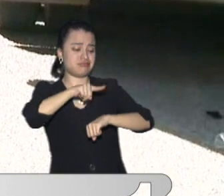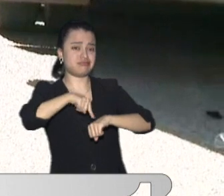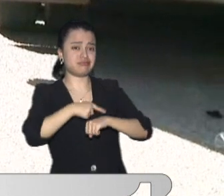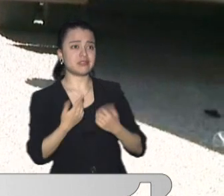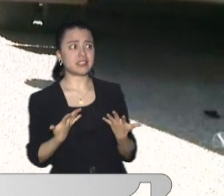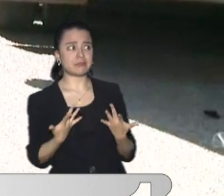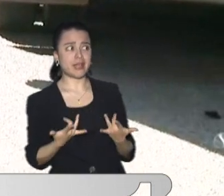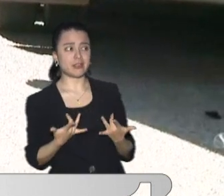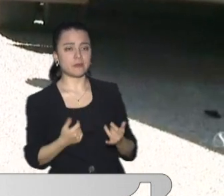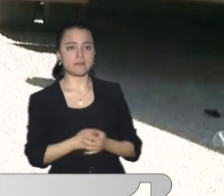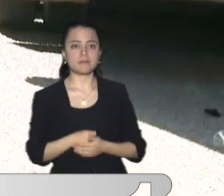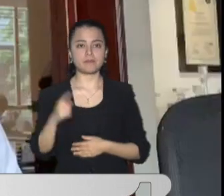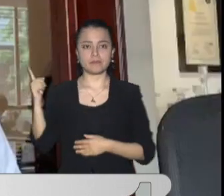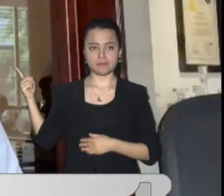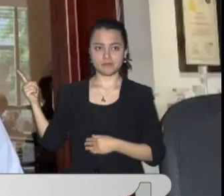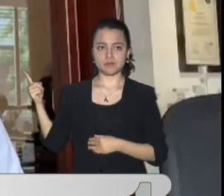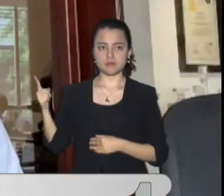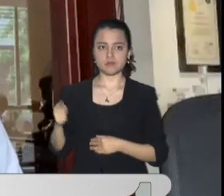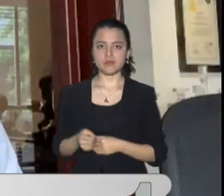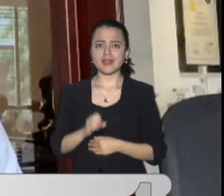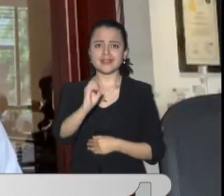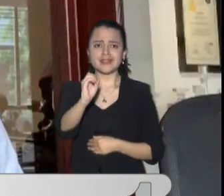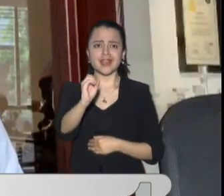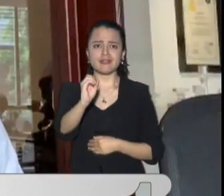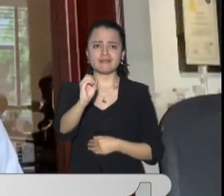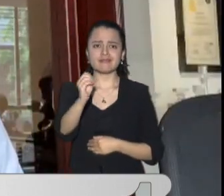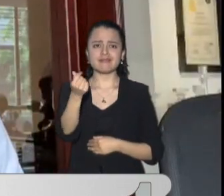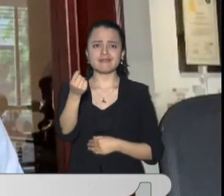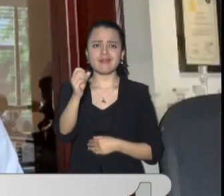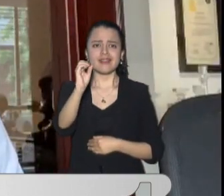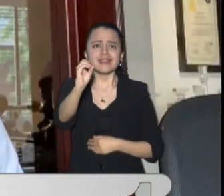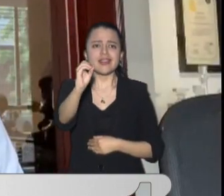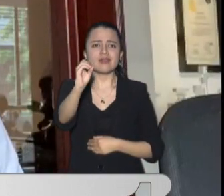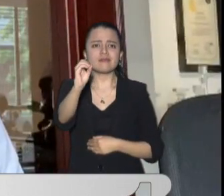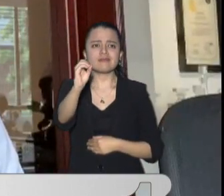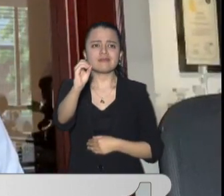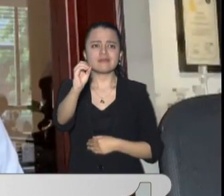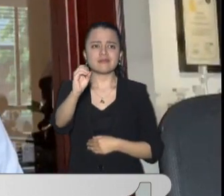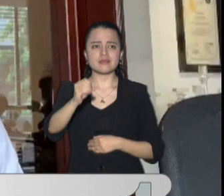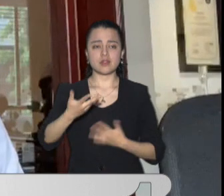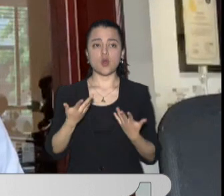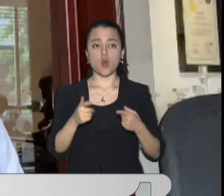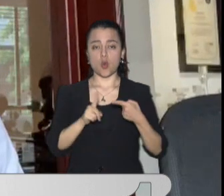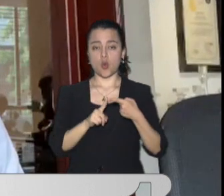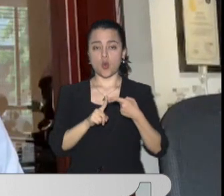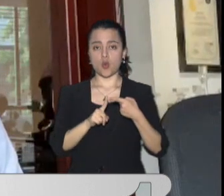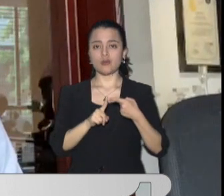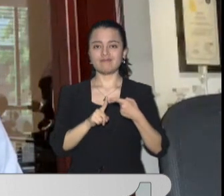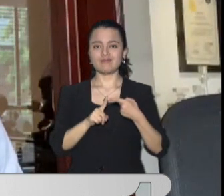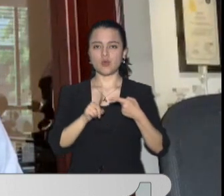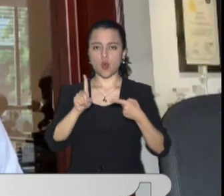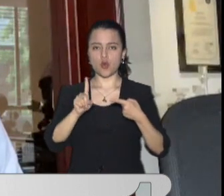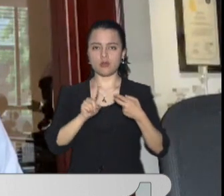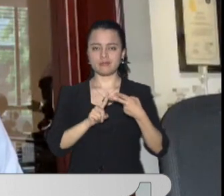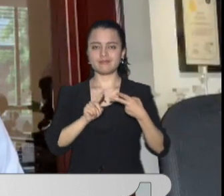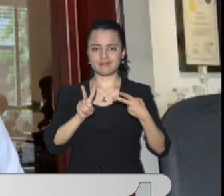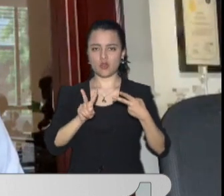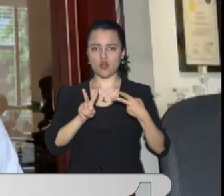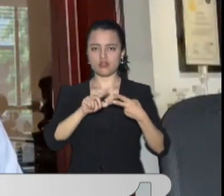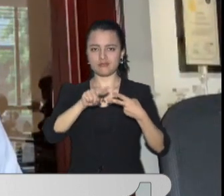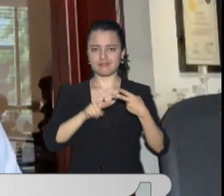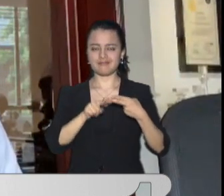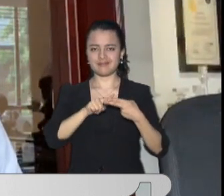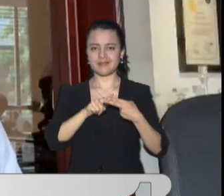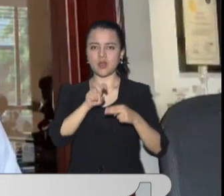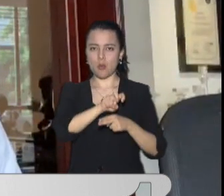lo siguiente. Tarifar en 0 pesos a los vehículos categoría 1 y 2 que transiten por los